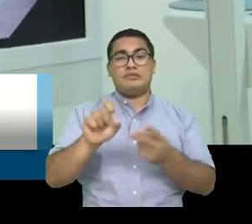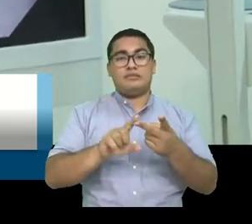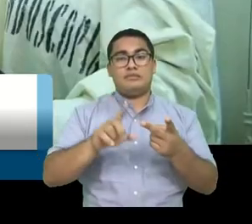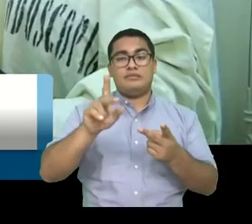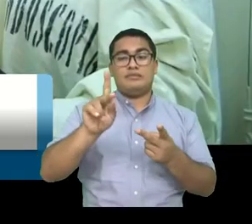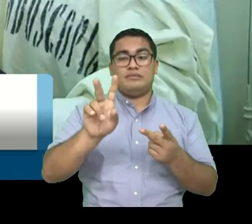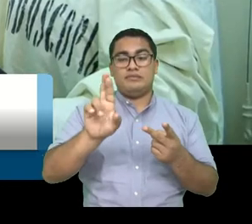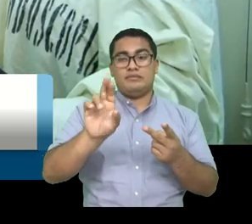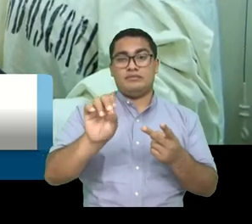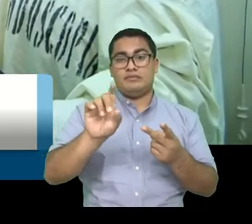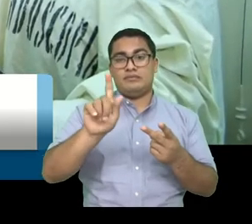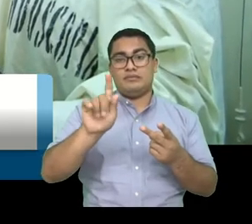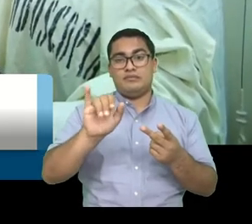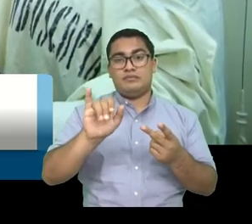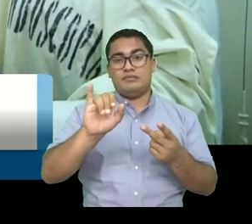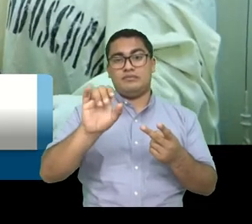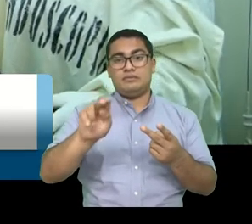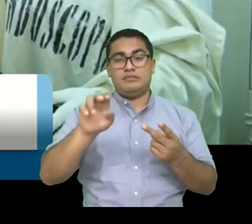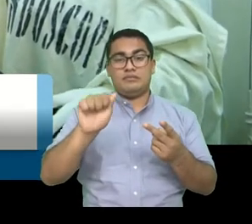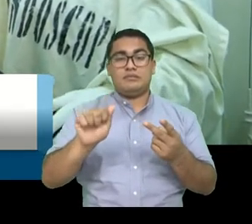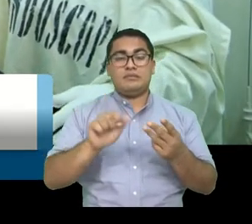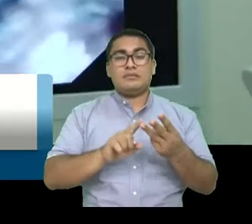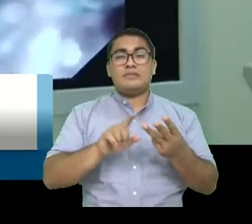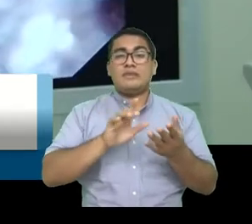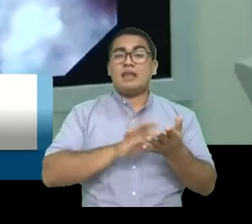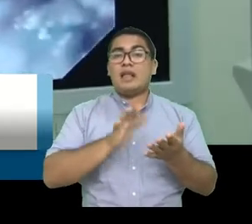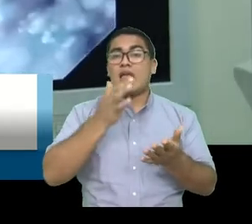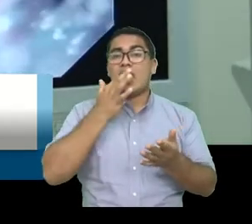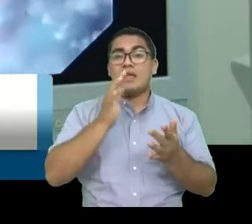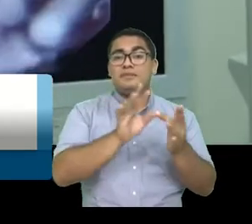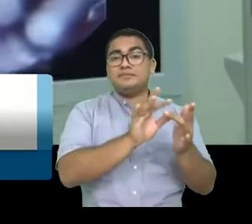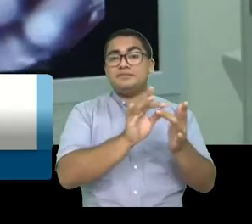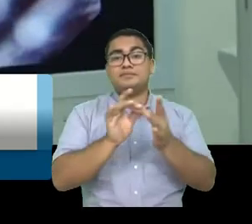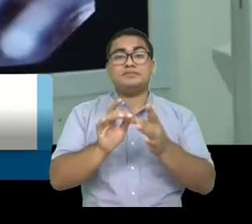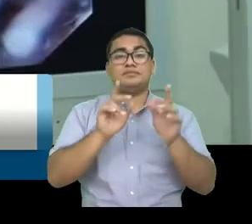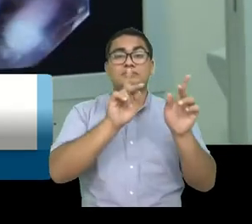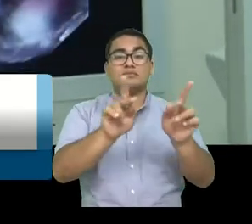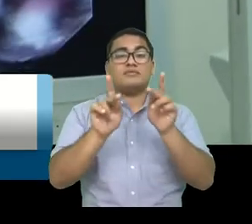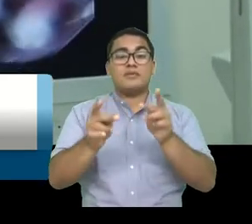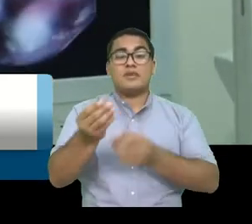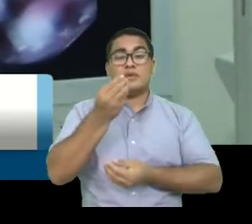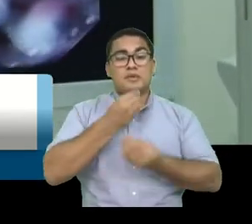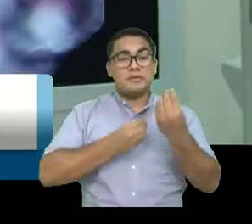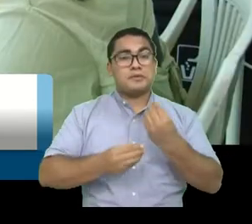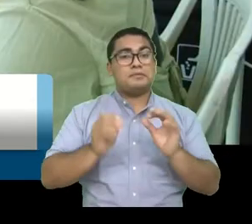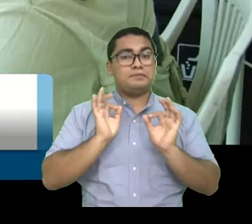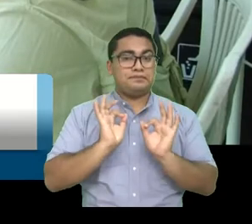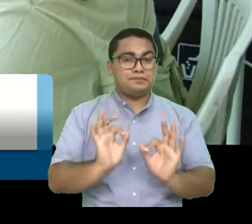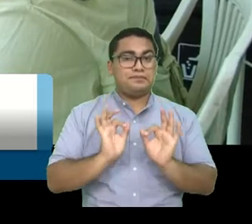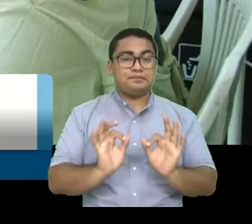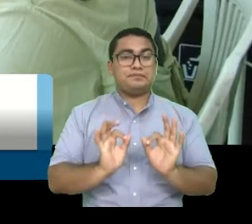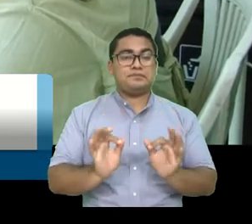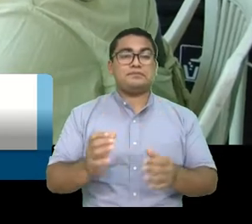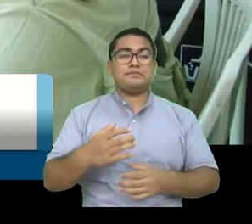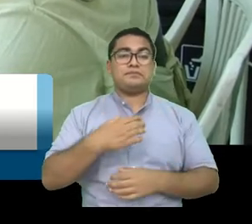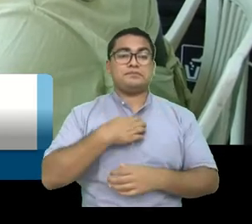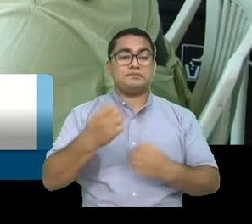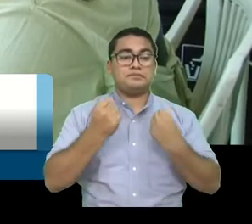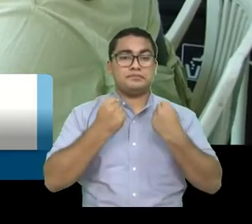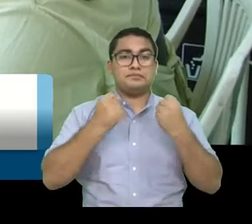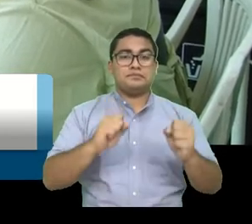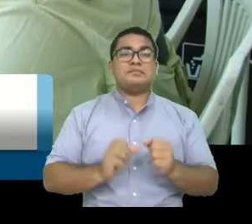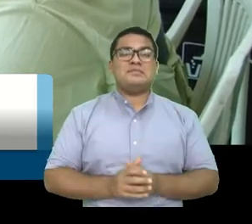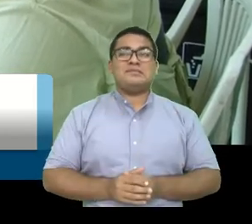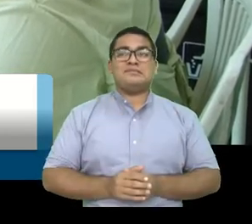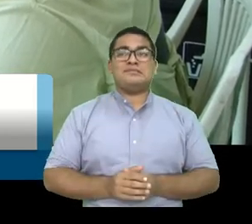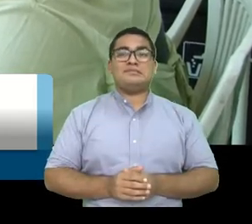proteína, azúcares, que son los especiales, pues, para mantener nosotros nuestra armonía, nuestra actividad, nuestra energía en el estómago.